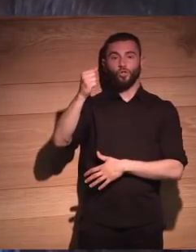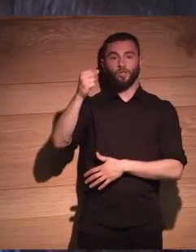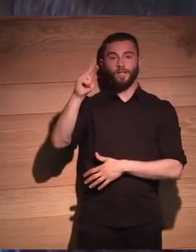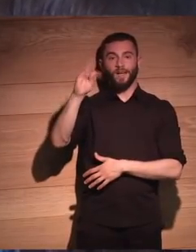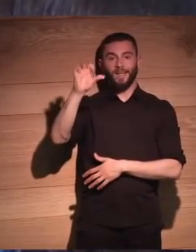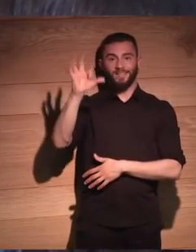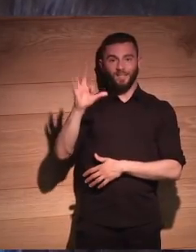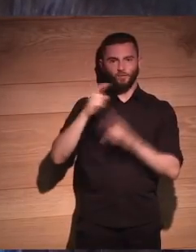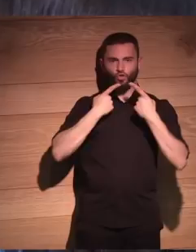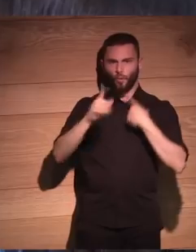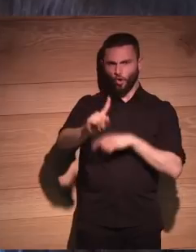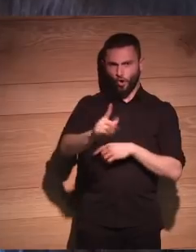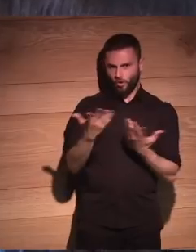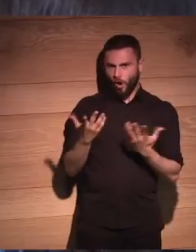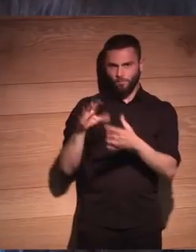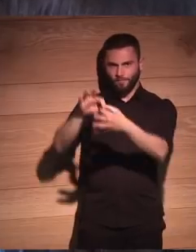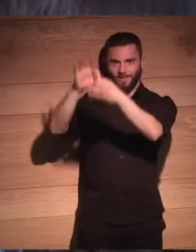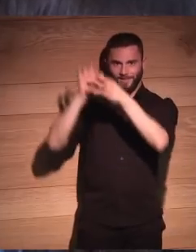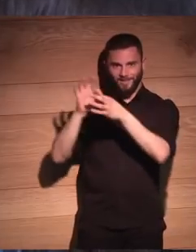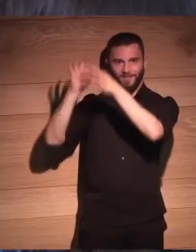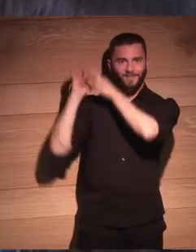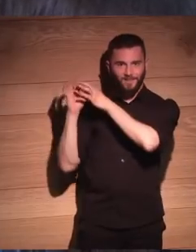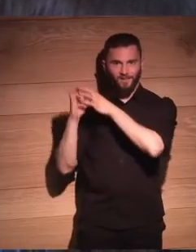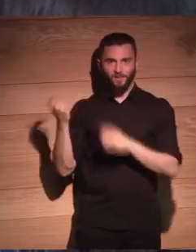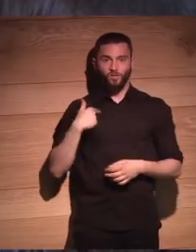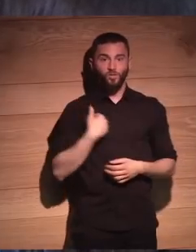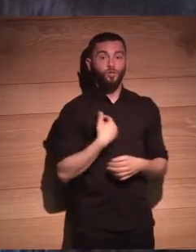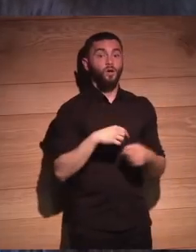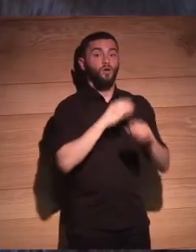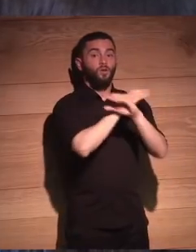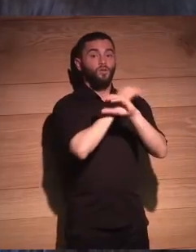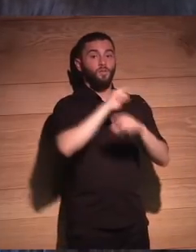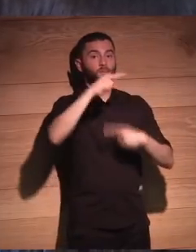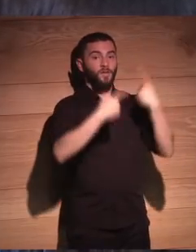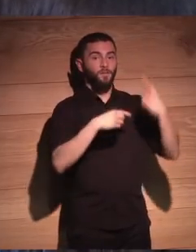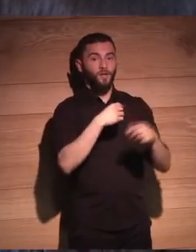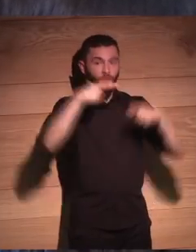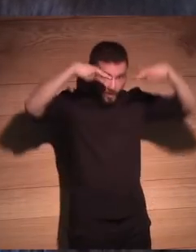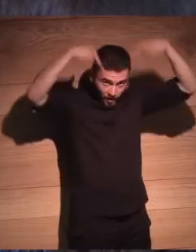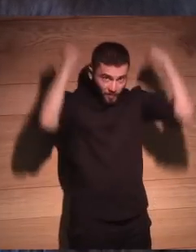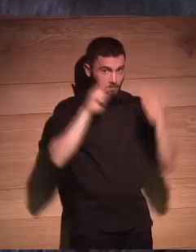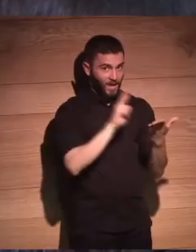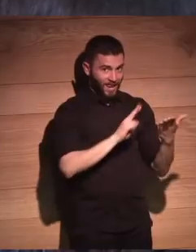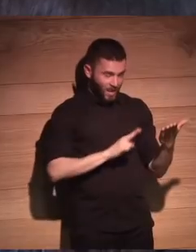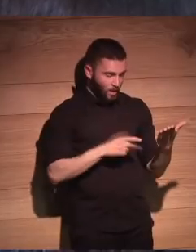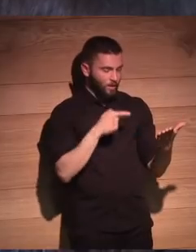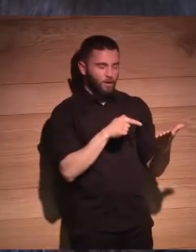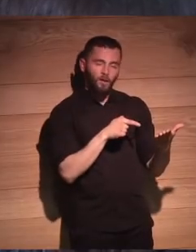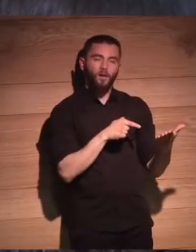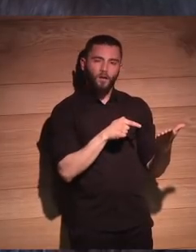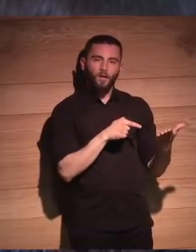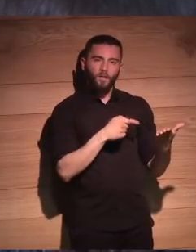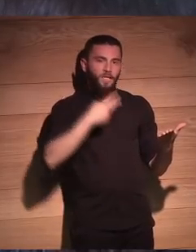caso había esa relación entre el hombre, y cuando yo leo ese primer TVO de Batman, me siento amparado por